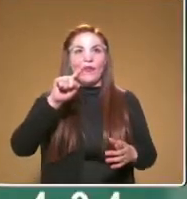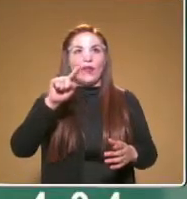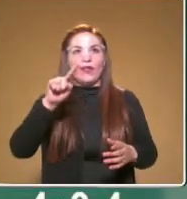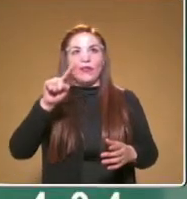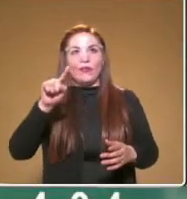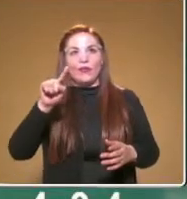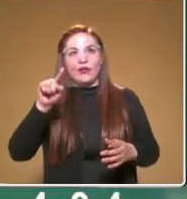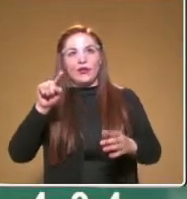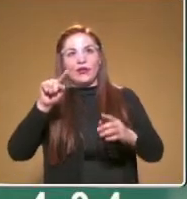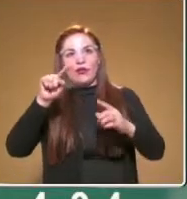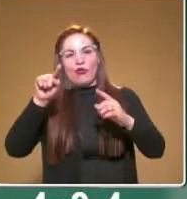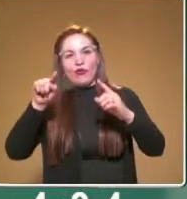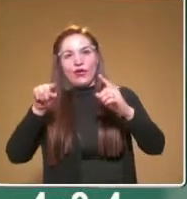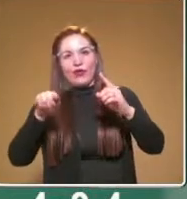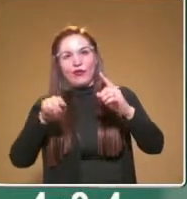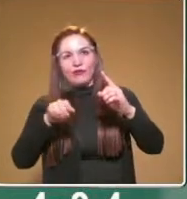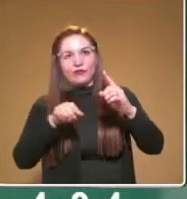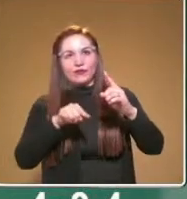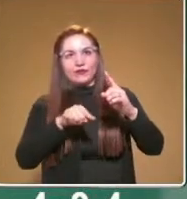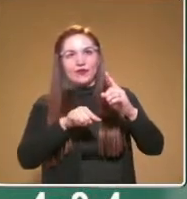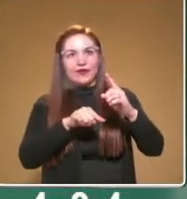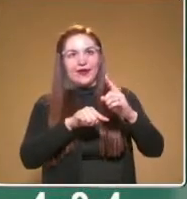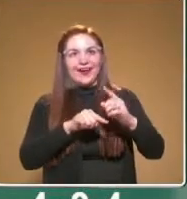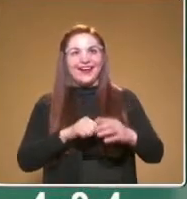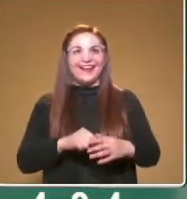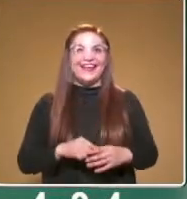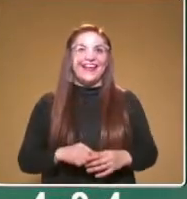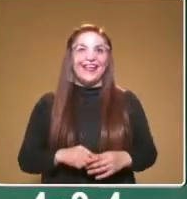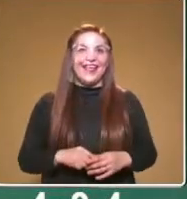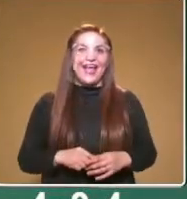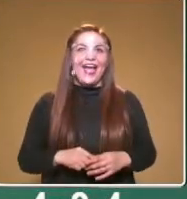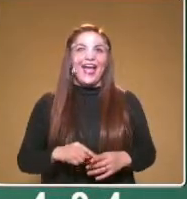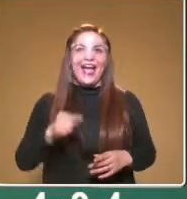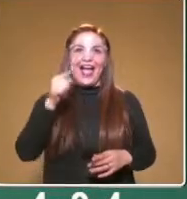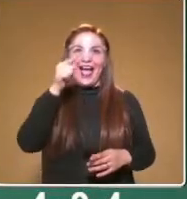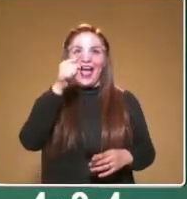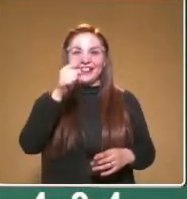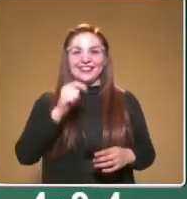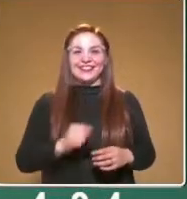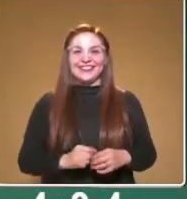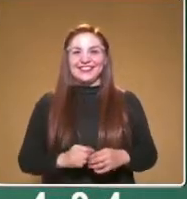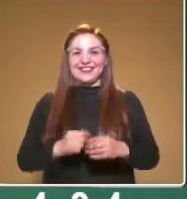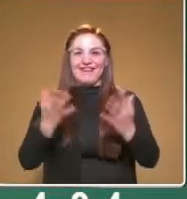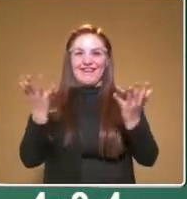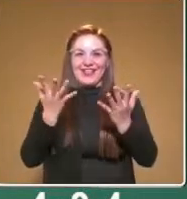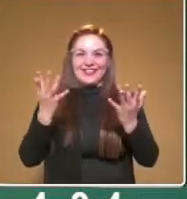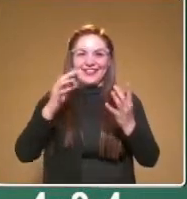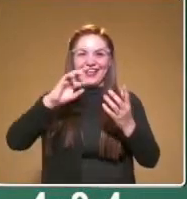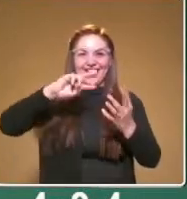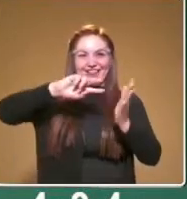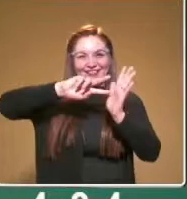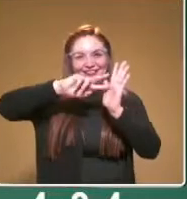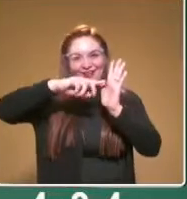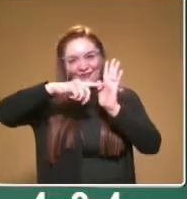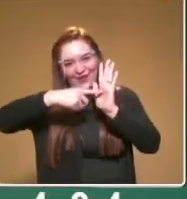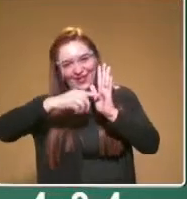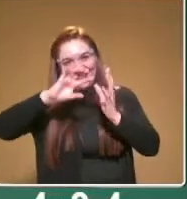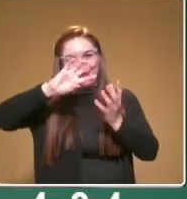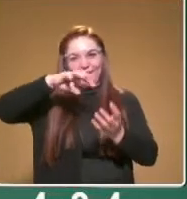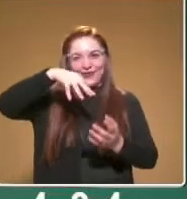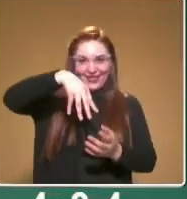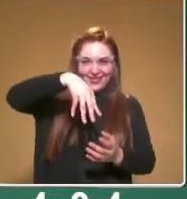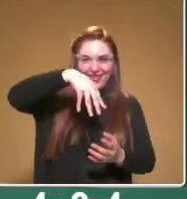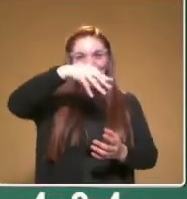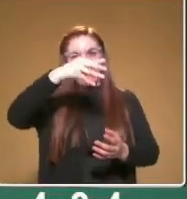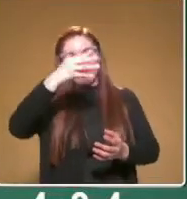voy girando, lo voy girando y de esta manera magia. Ya quedó así. ¡Tarán! Entonces dio un medio giro. No dio